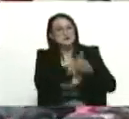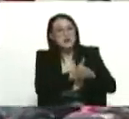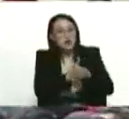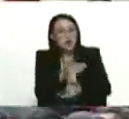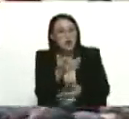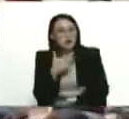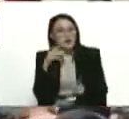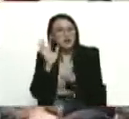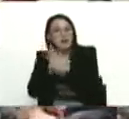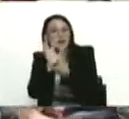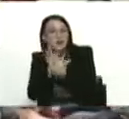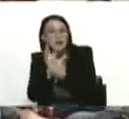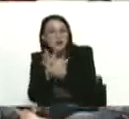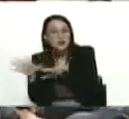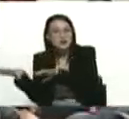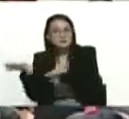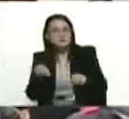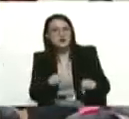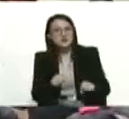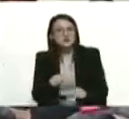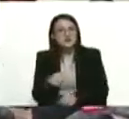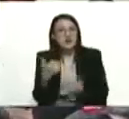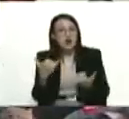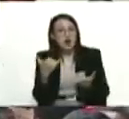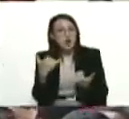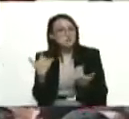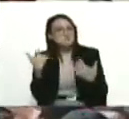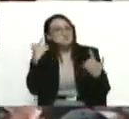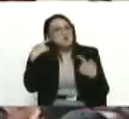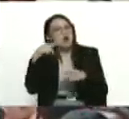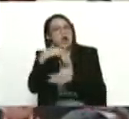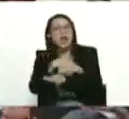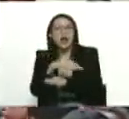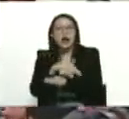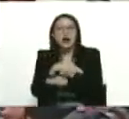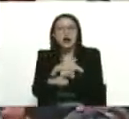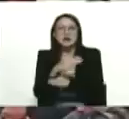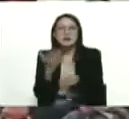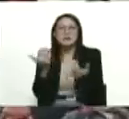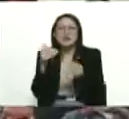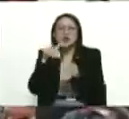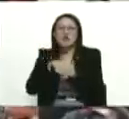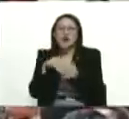pidieron persecuciones, invasiones, que hoy andan en la calle pidiendo el voto ahora.